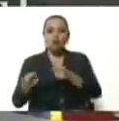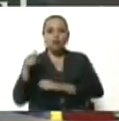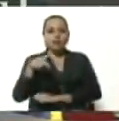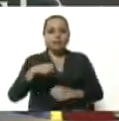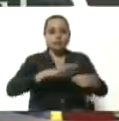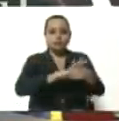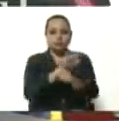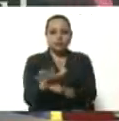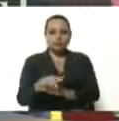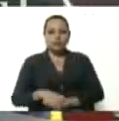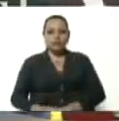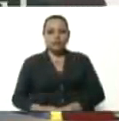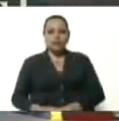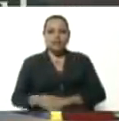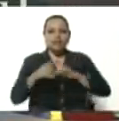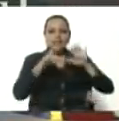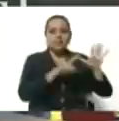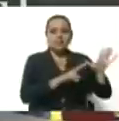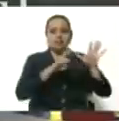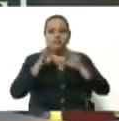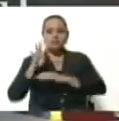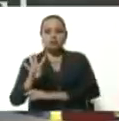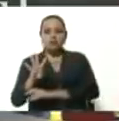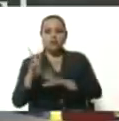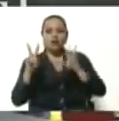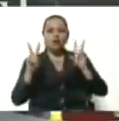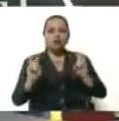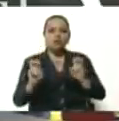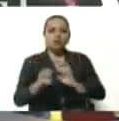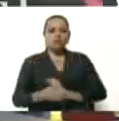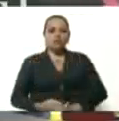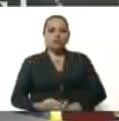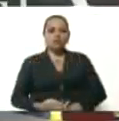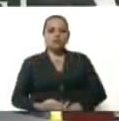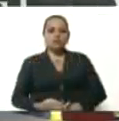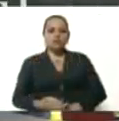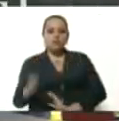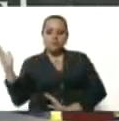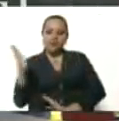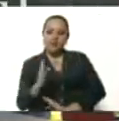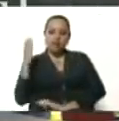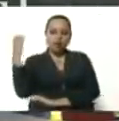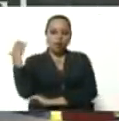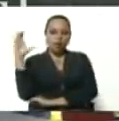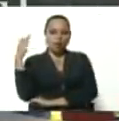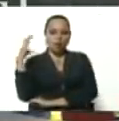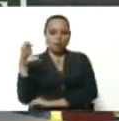pandemia. 79 nuevos casos de Colombia.